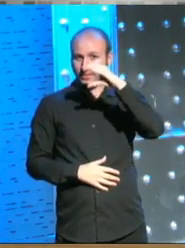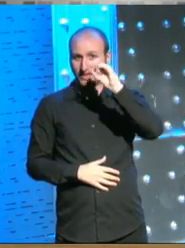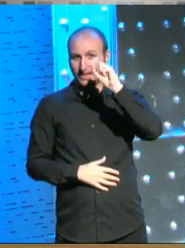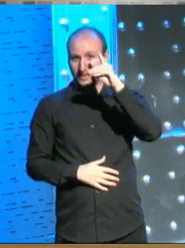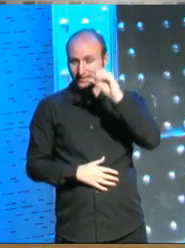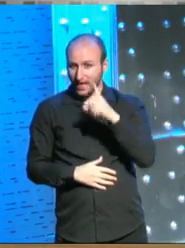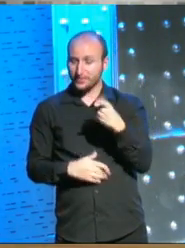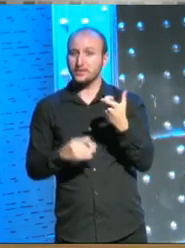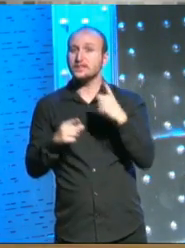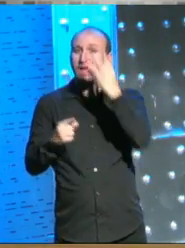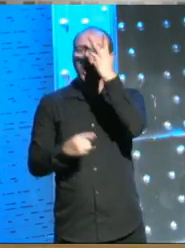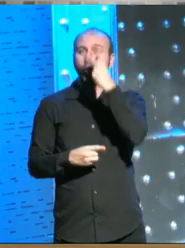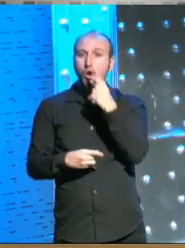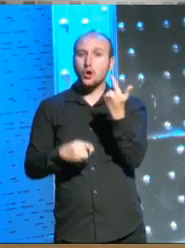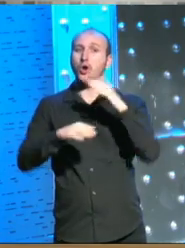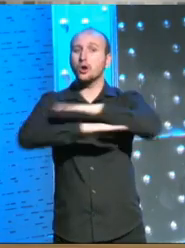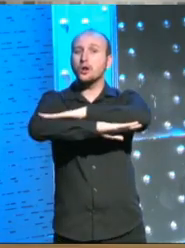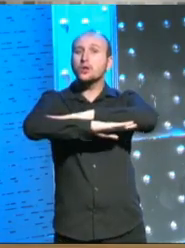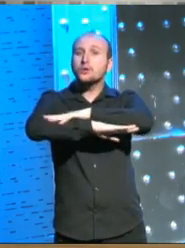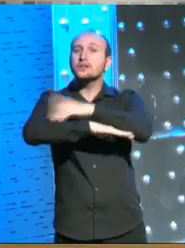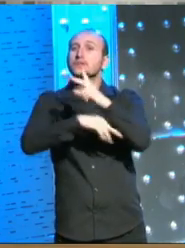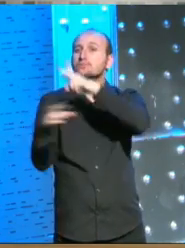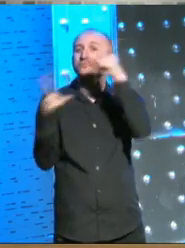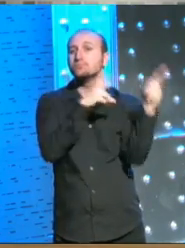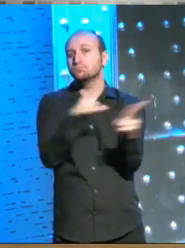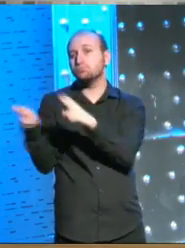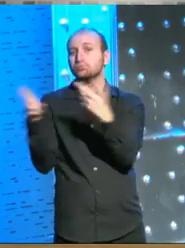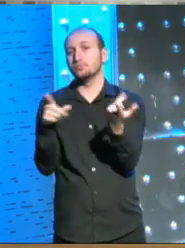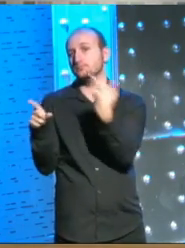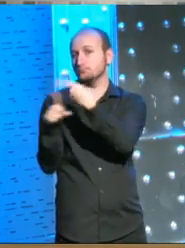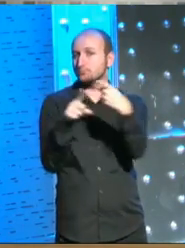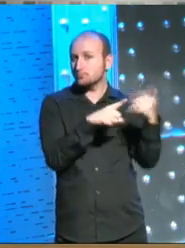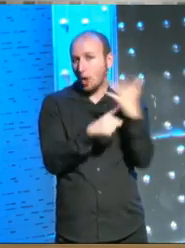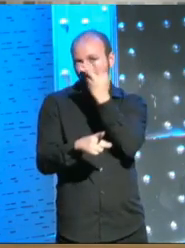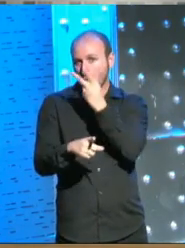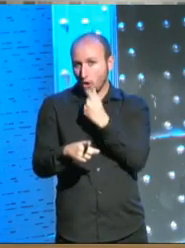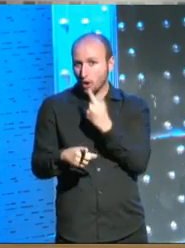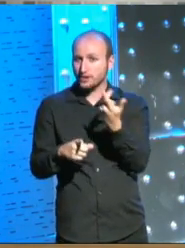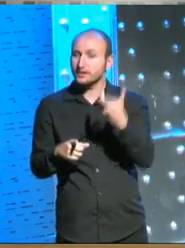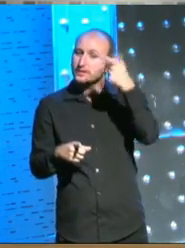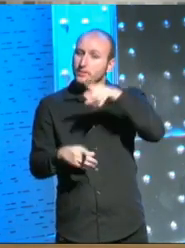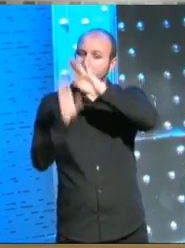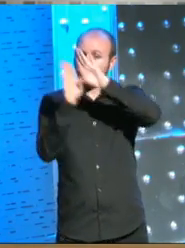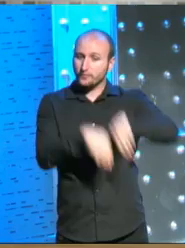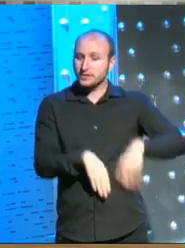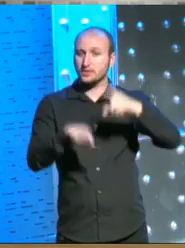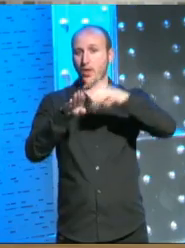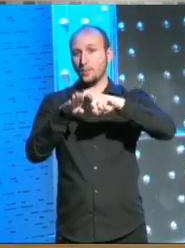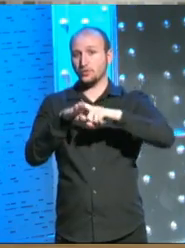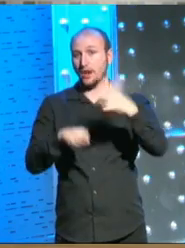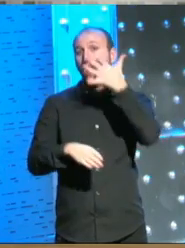caso basado en las teorías de Chevreul sobre la juxtaposición de colores, y efectivamente la pintura impresionista